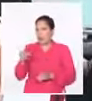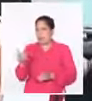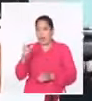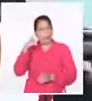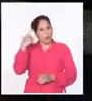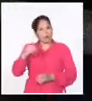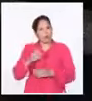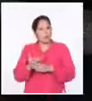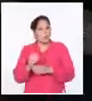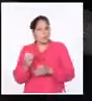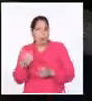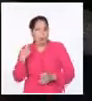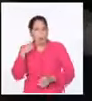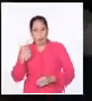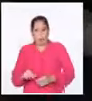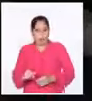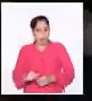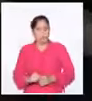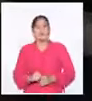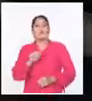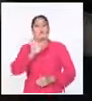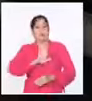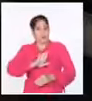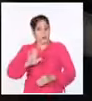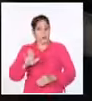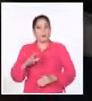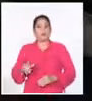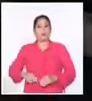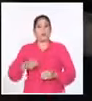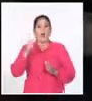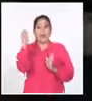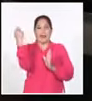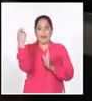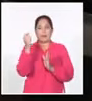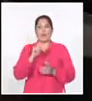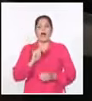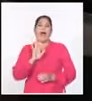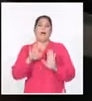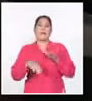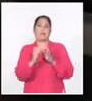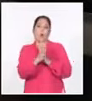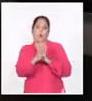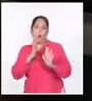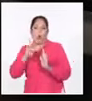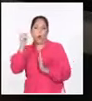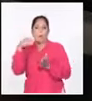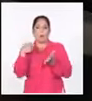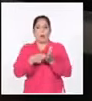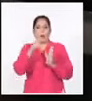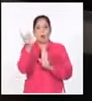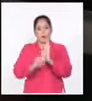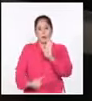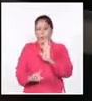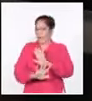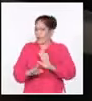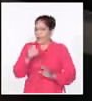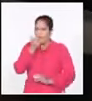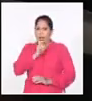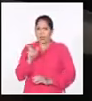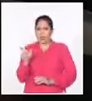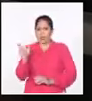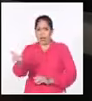No sé lo que significa. El tiempo que consumía, que tenía que pagar la electricidad, era casi un día entero en la cola por mi casa, y todo lo resuelvo a